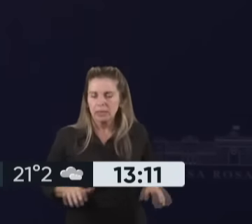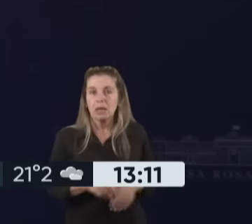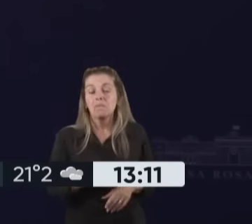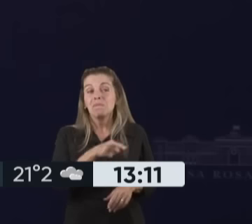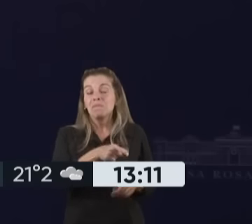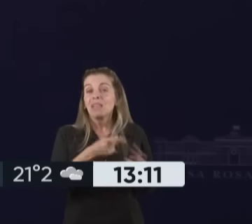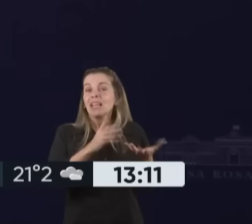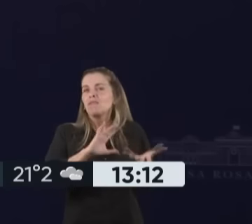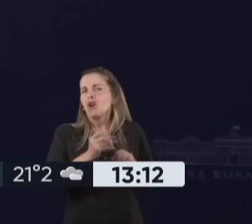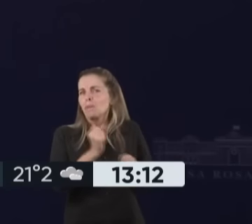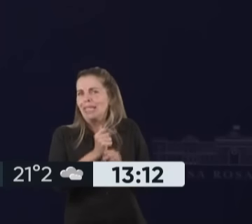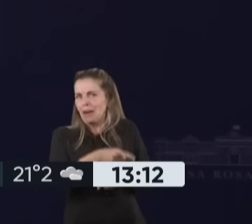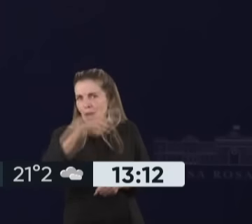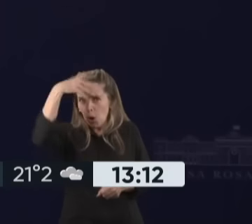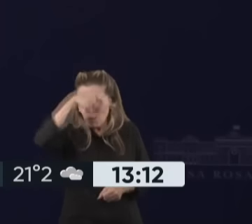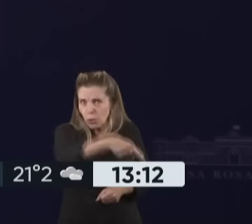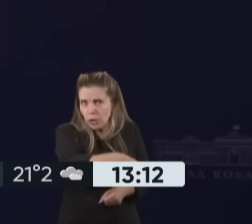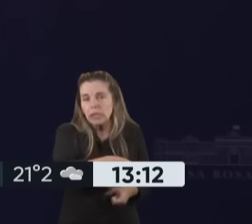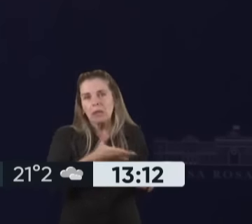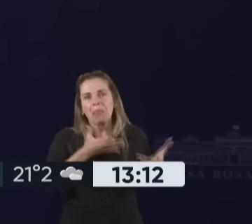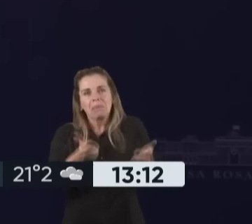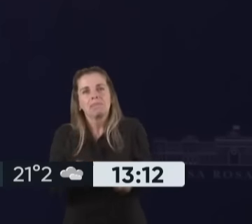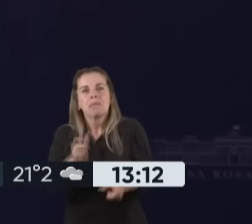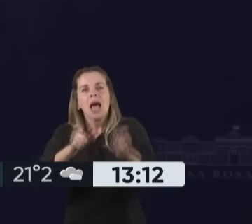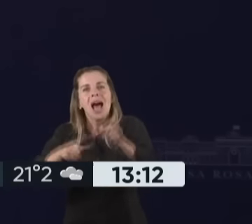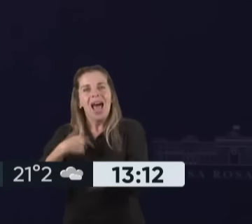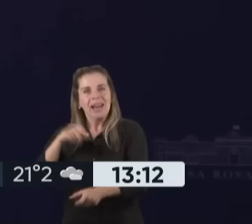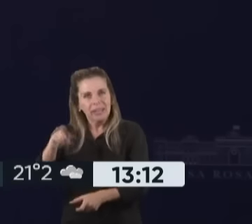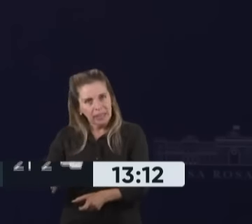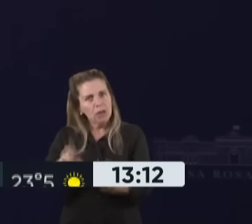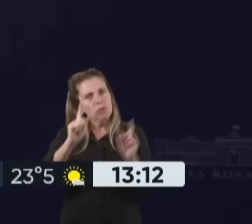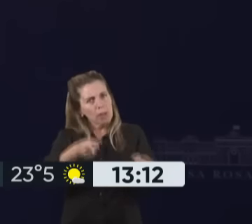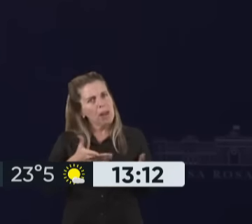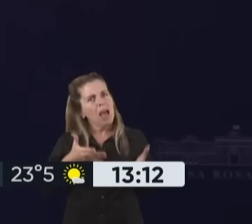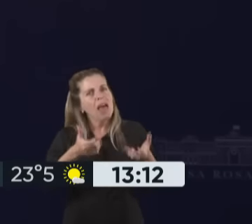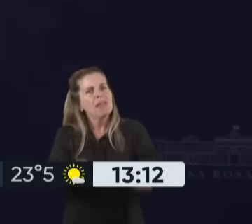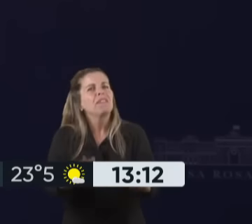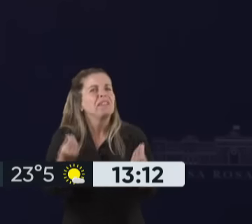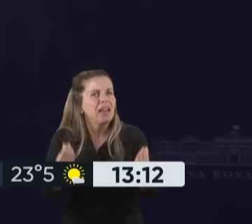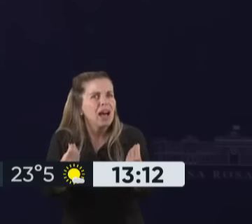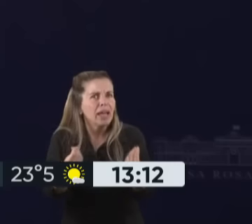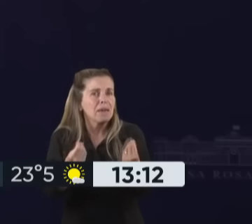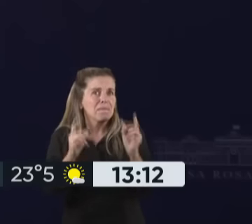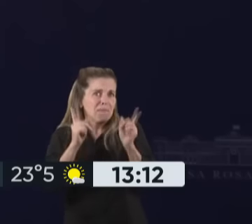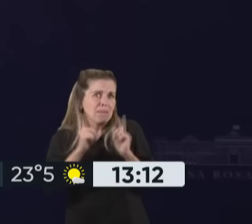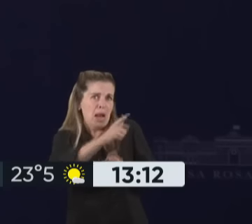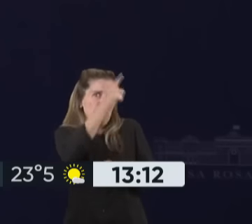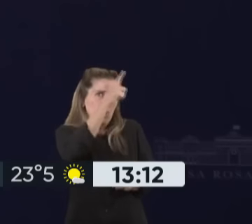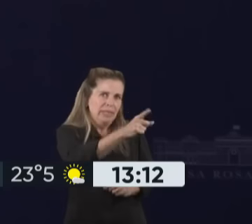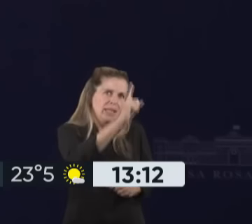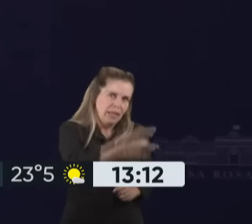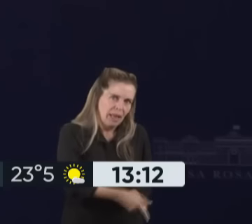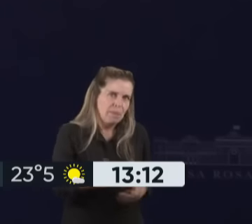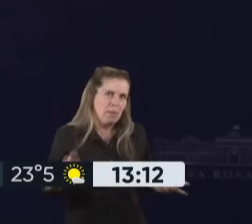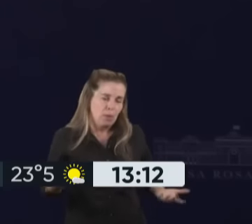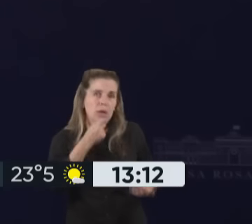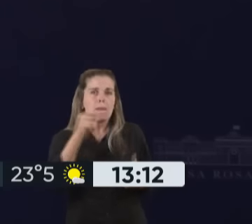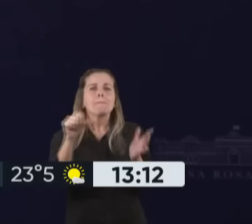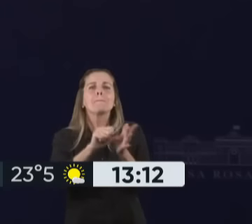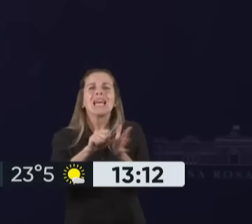doctrina Bullrich vino a defender a los argentinos y vino a defender a los que los defienden. Porque un país